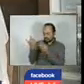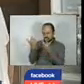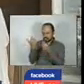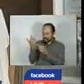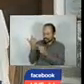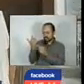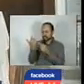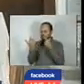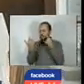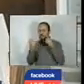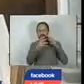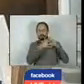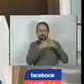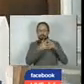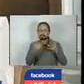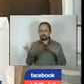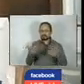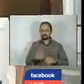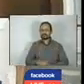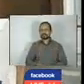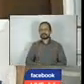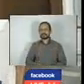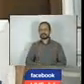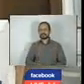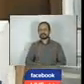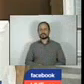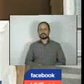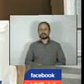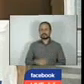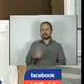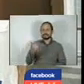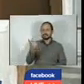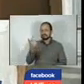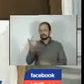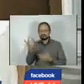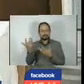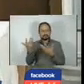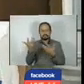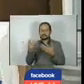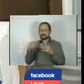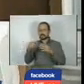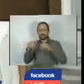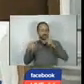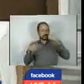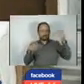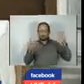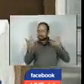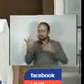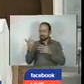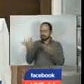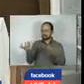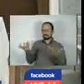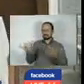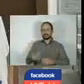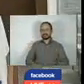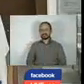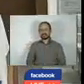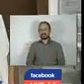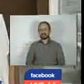esos resultados vividos. A mí me gusta mucho las armas en América, no hay ninguna en América, todos los días hay.